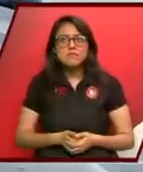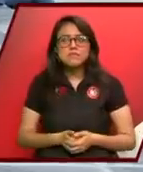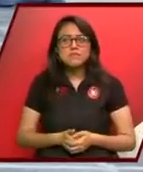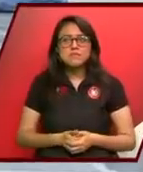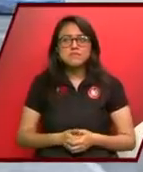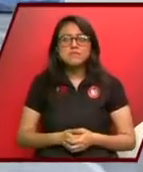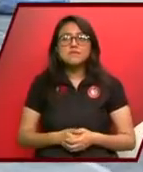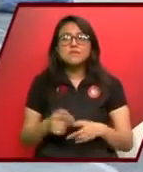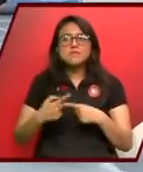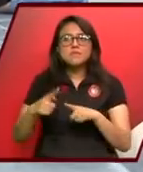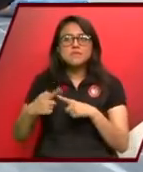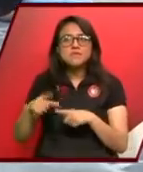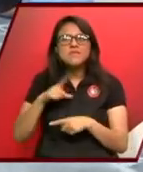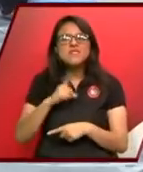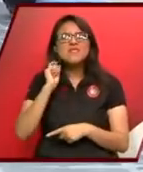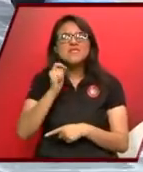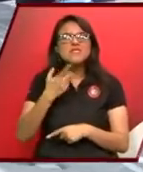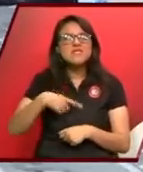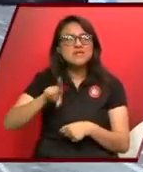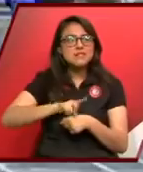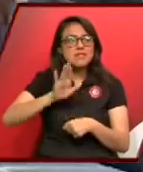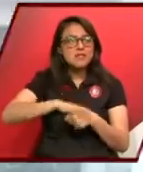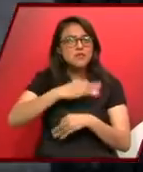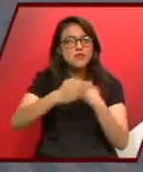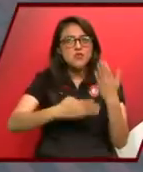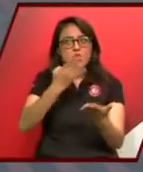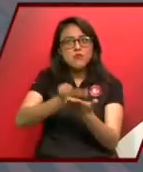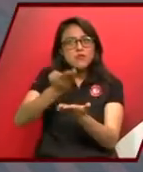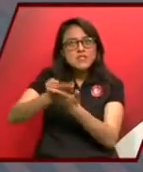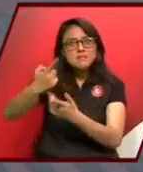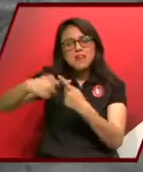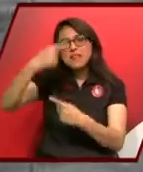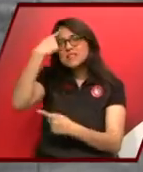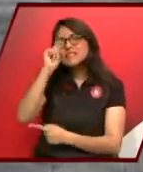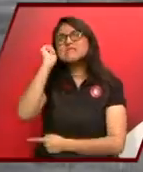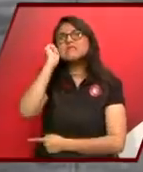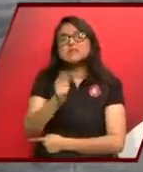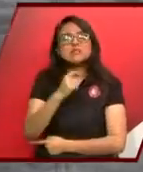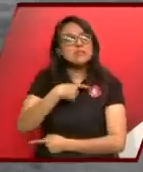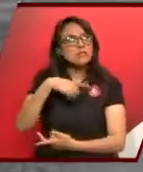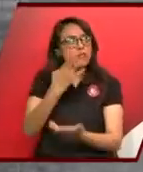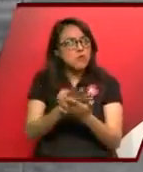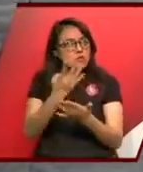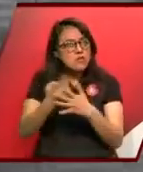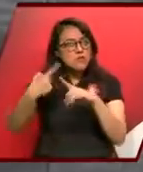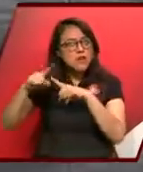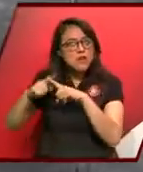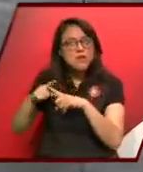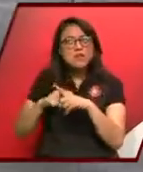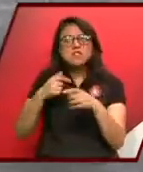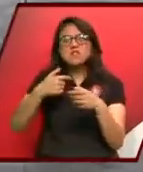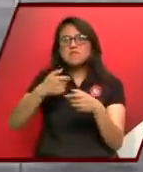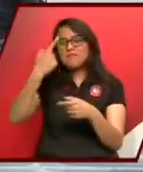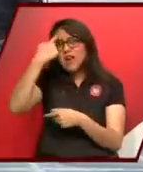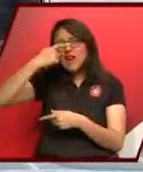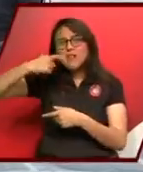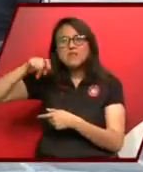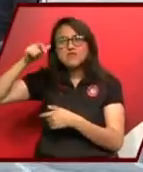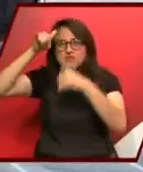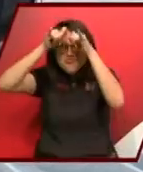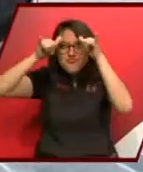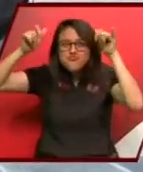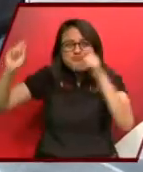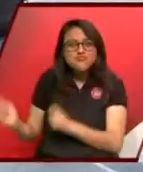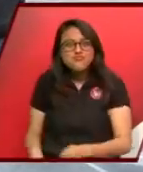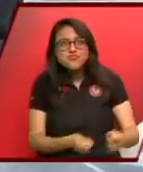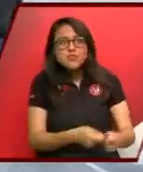gran reto para construir esta escultura fue conseguir todo el bronce. Para financiarla, se realizaron múltiples corridas de toros. La Corona Real